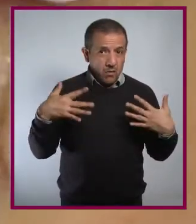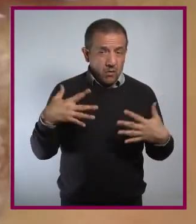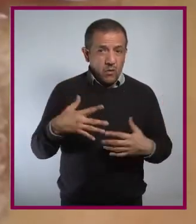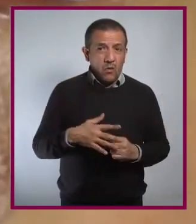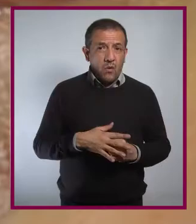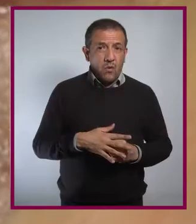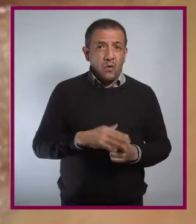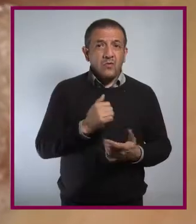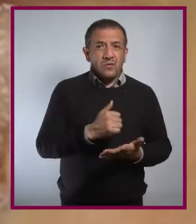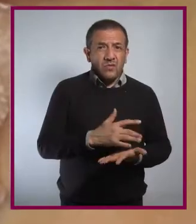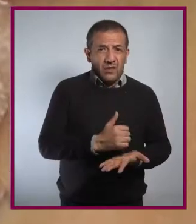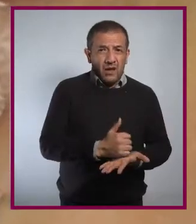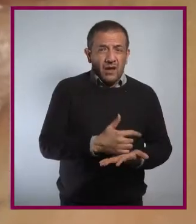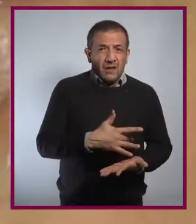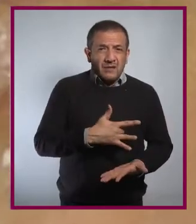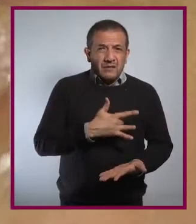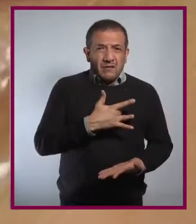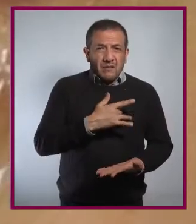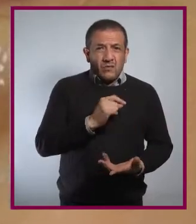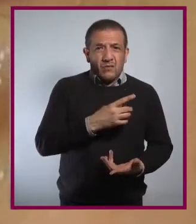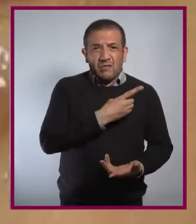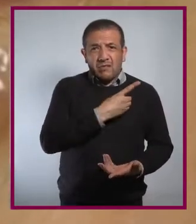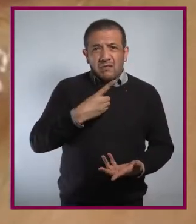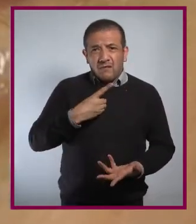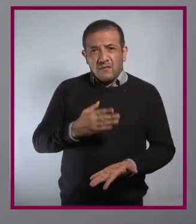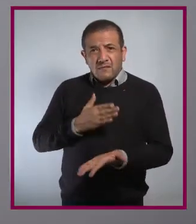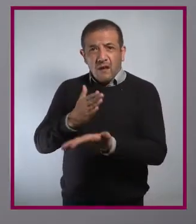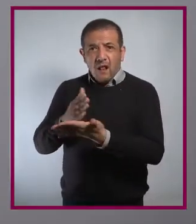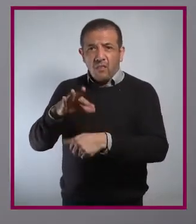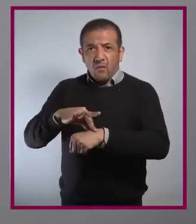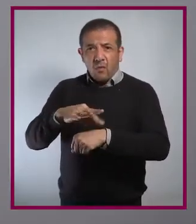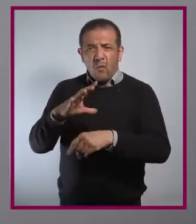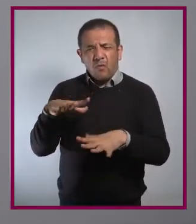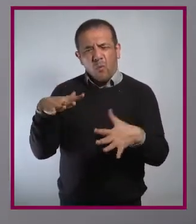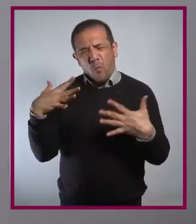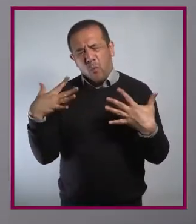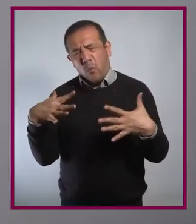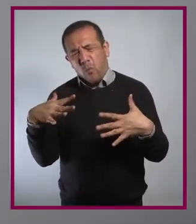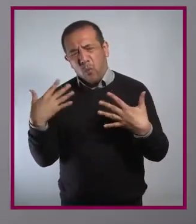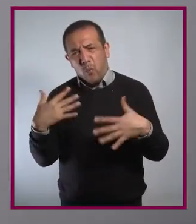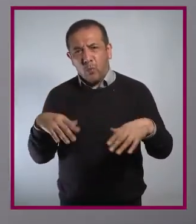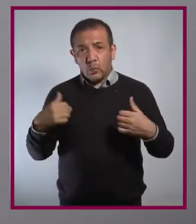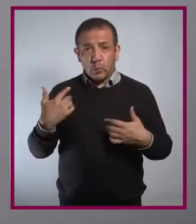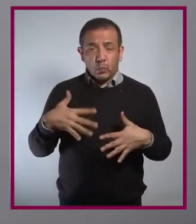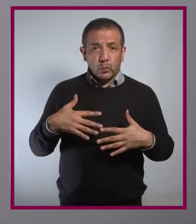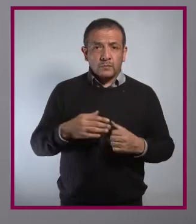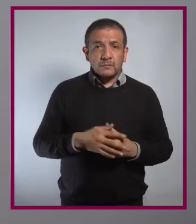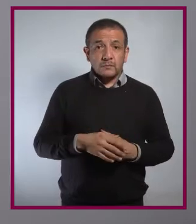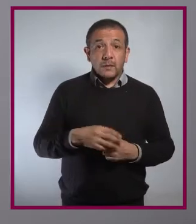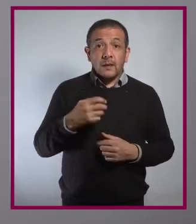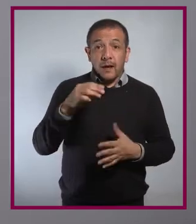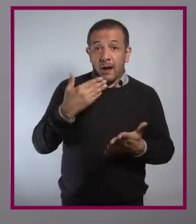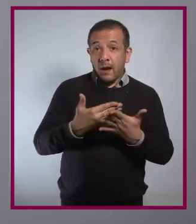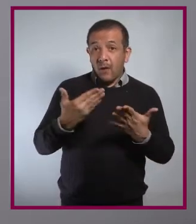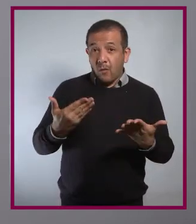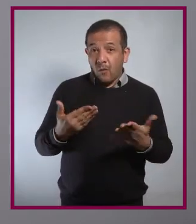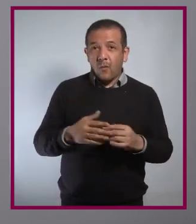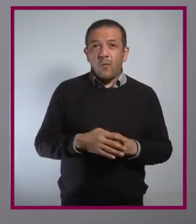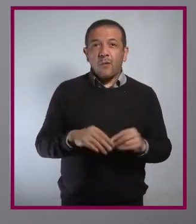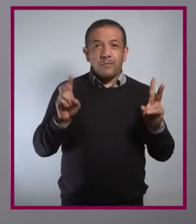el síntoma que te hace ir al doctor cuando se vuelve insoportable. En este capítulo hablaremos del